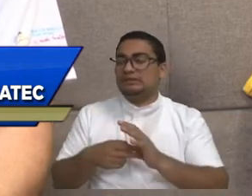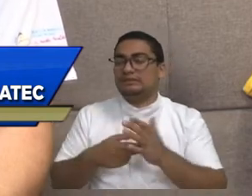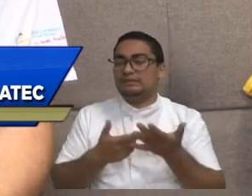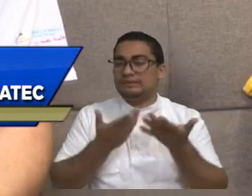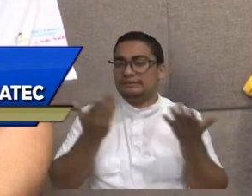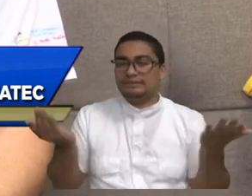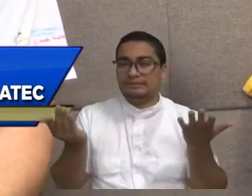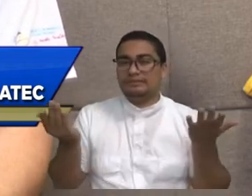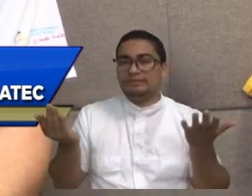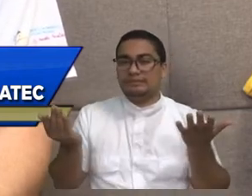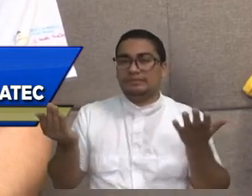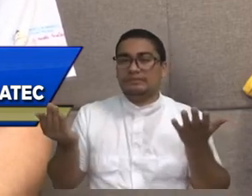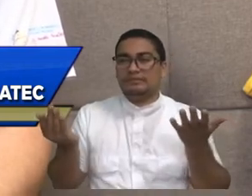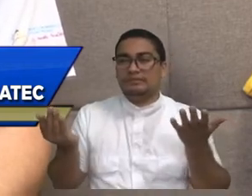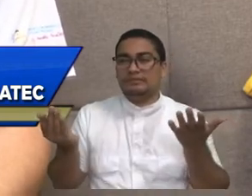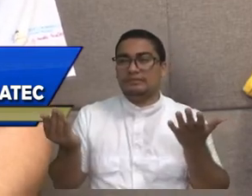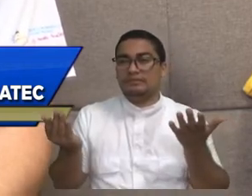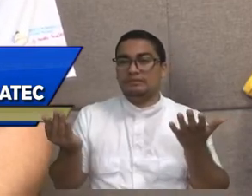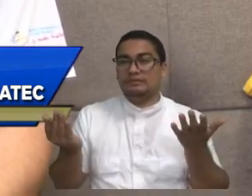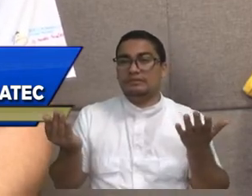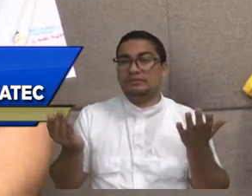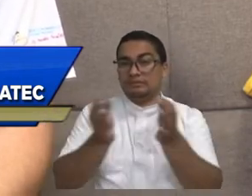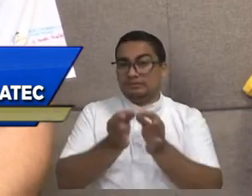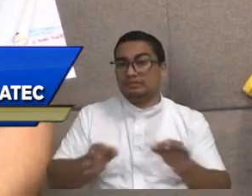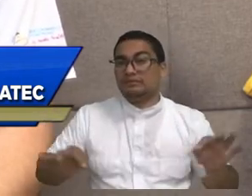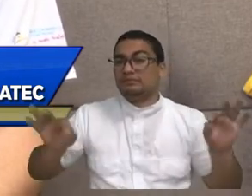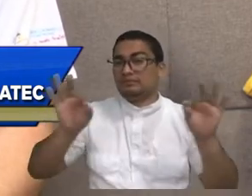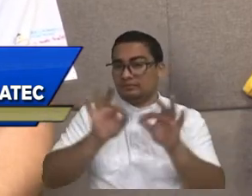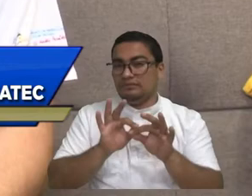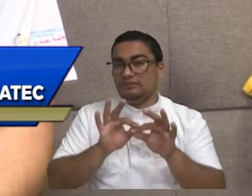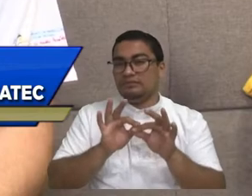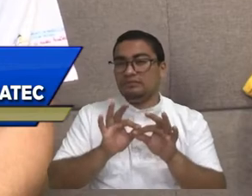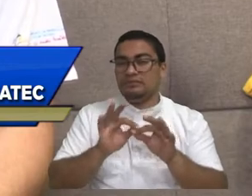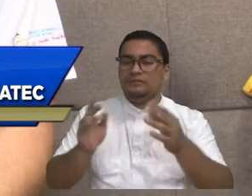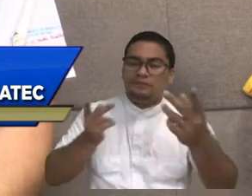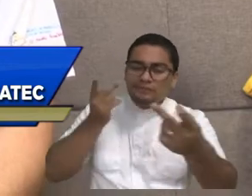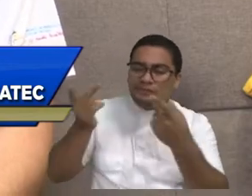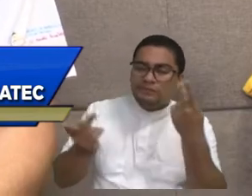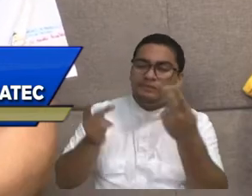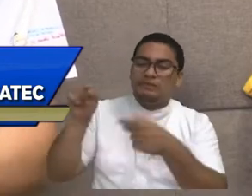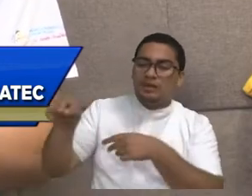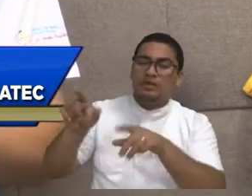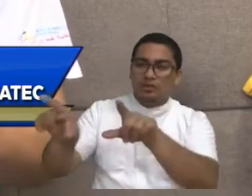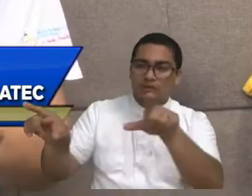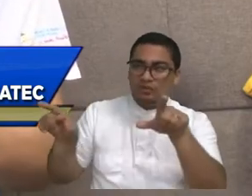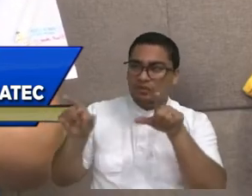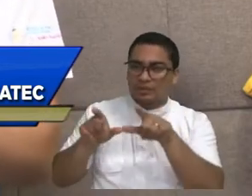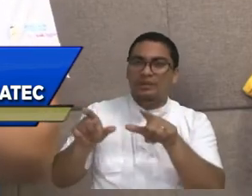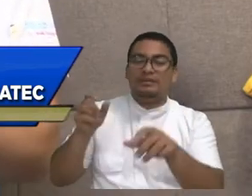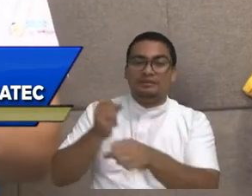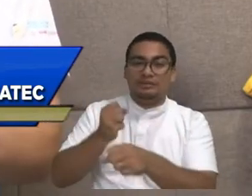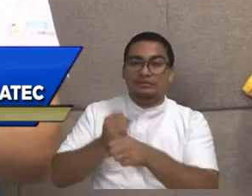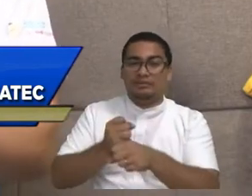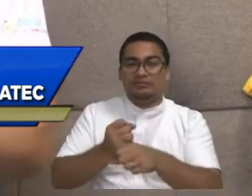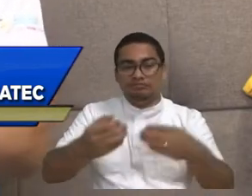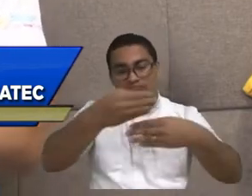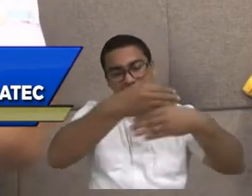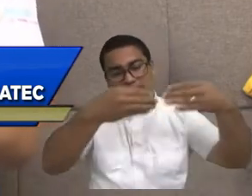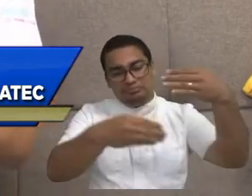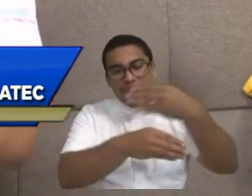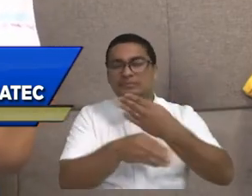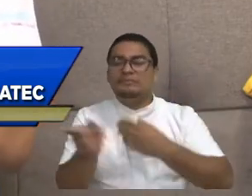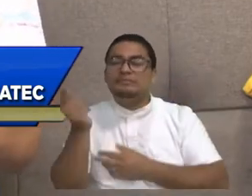nosotros visitamos principalmente los espacios donde hay producción para indagar si tenemos personas